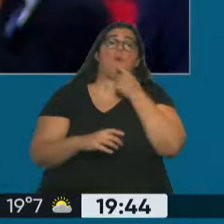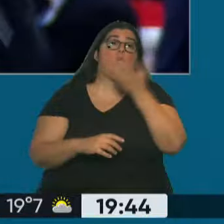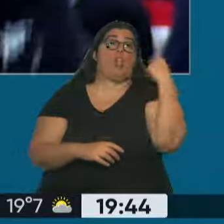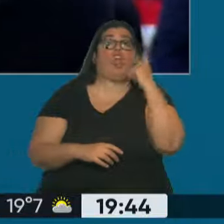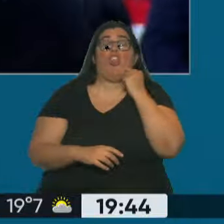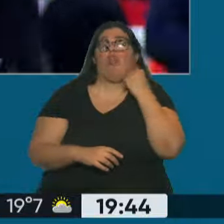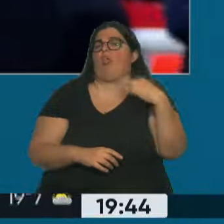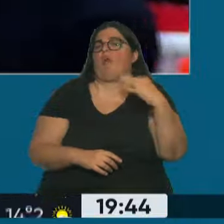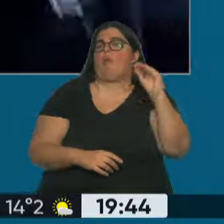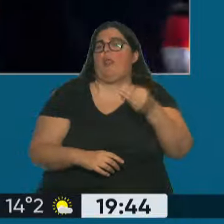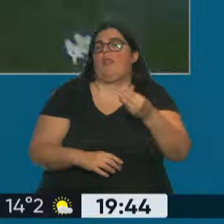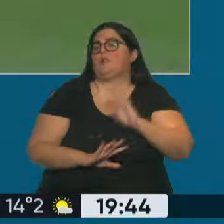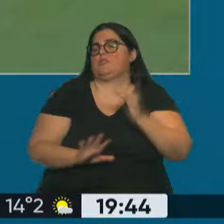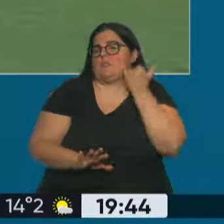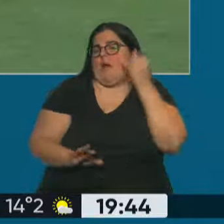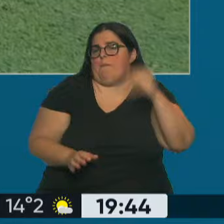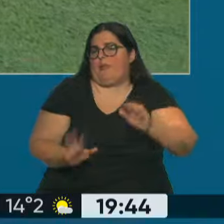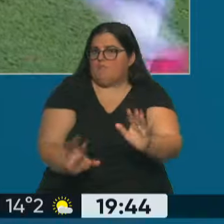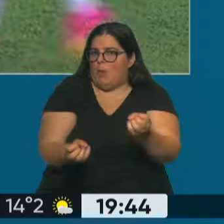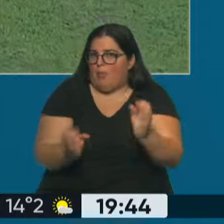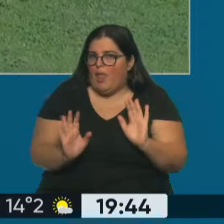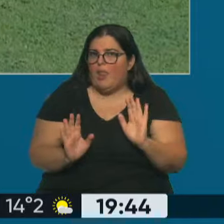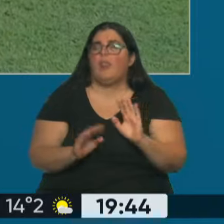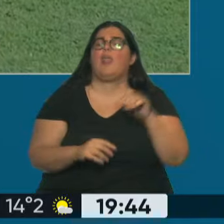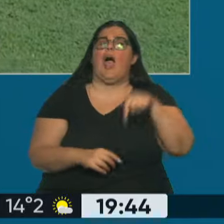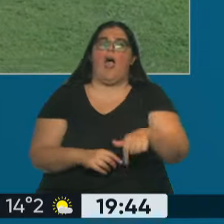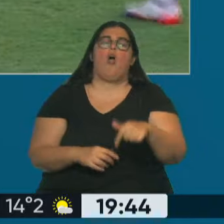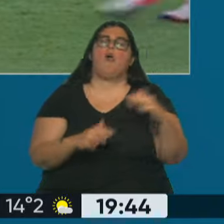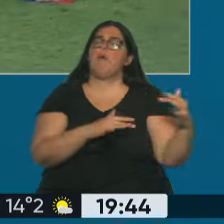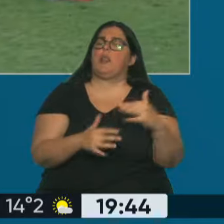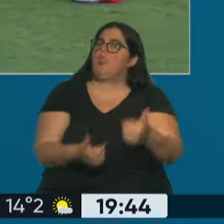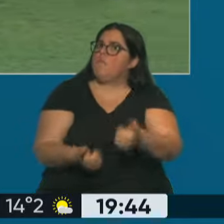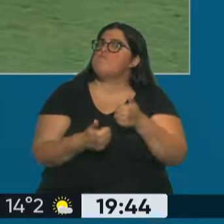y perdimos. Y bueno, hoy hicieron un gran partido. La